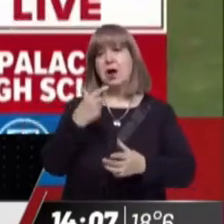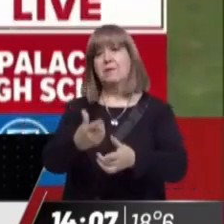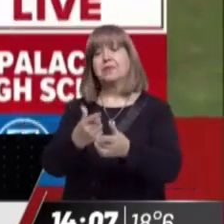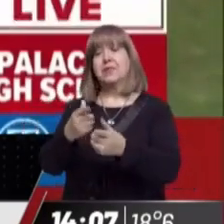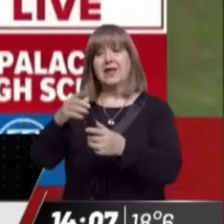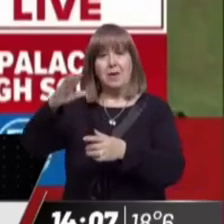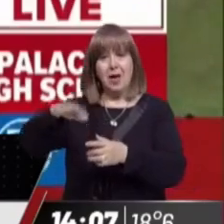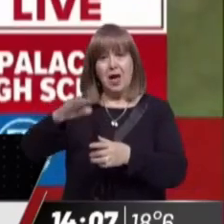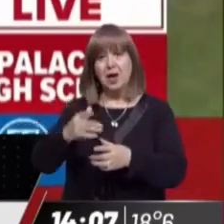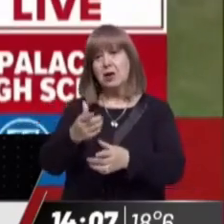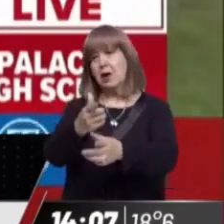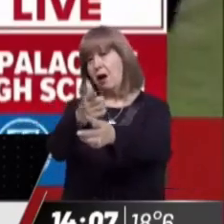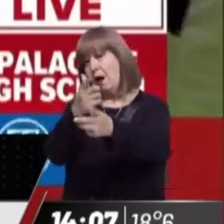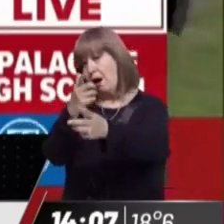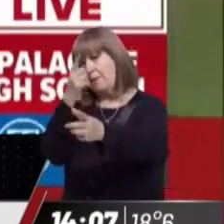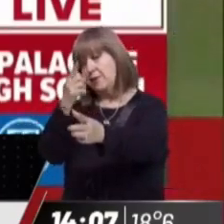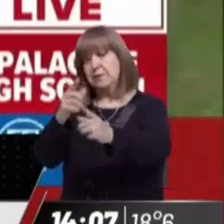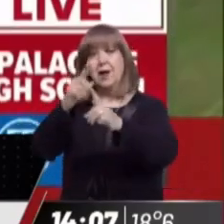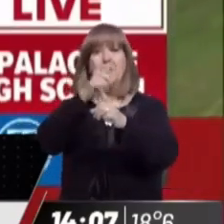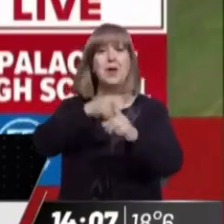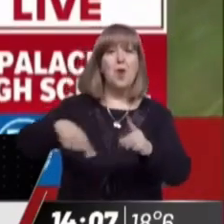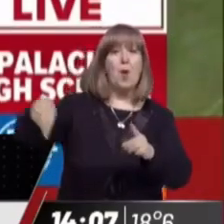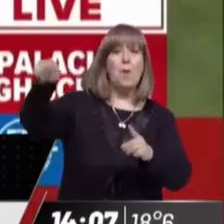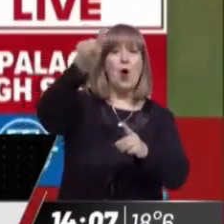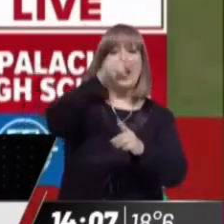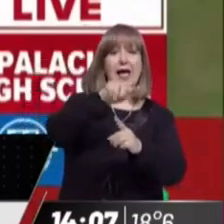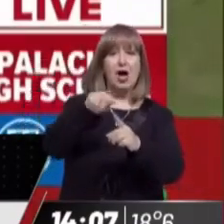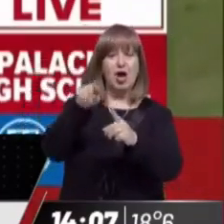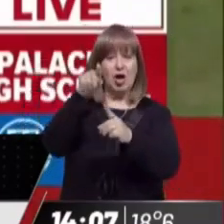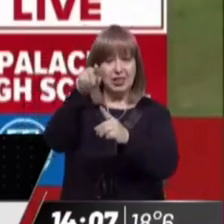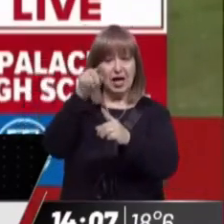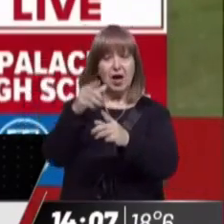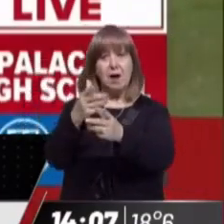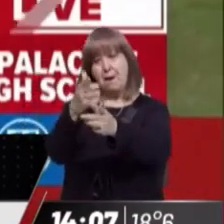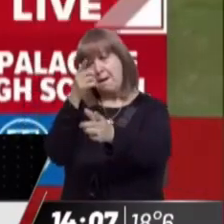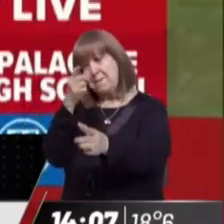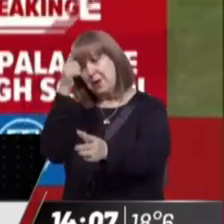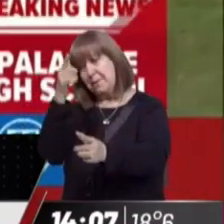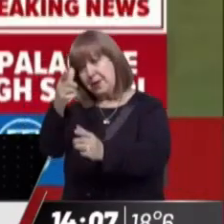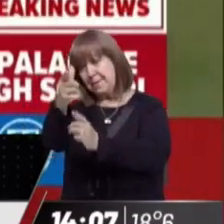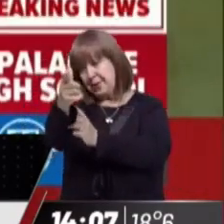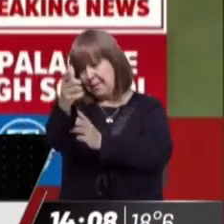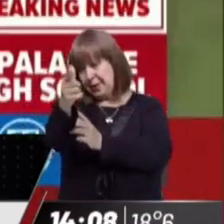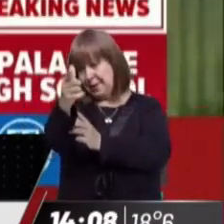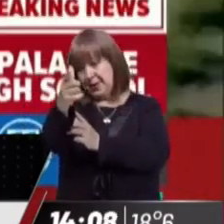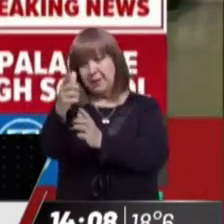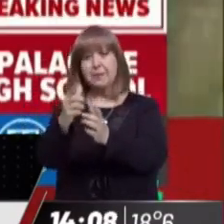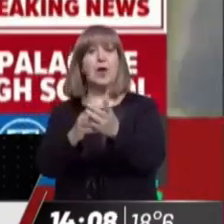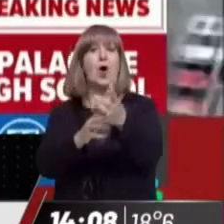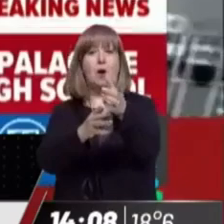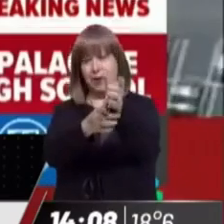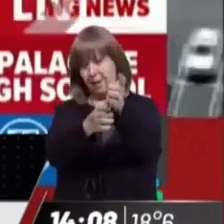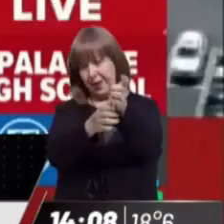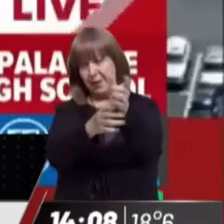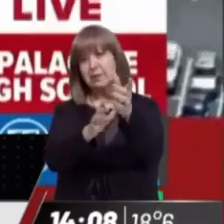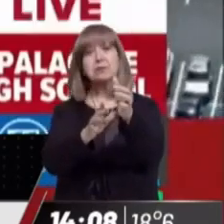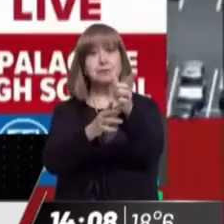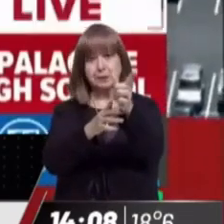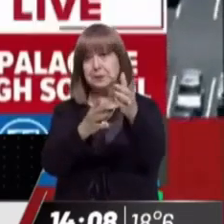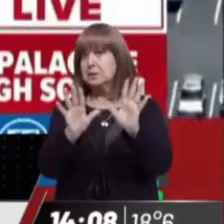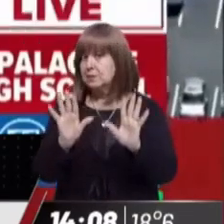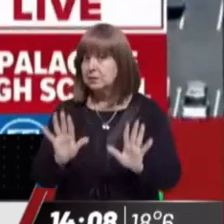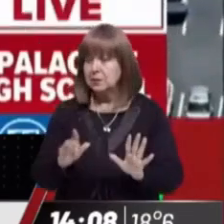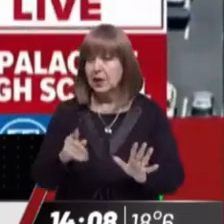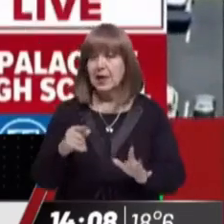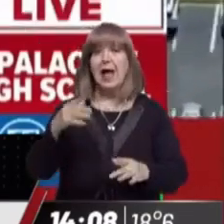practicar está muy arraigado en la cultura con que eso falle con que falle uno cada varios hogares ya tenemos tragedia no en 10